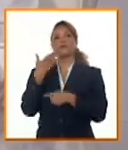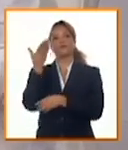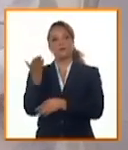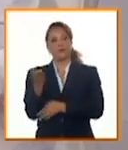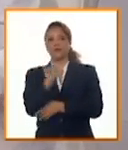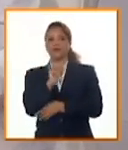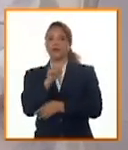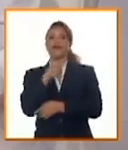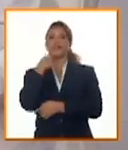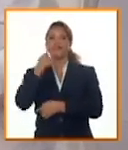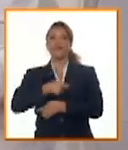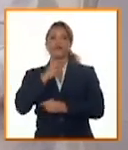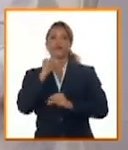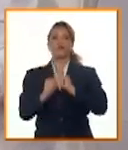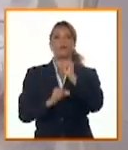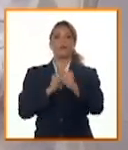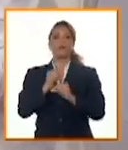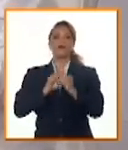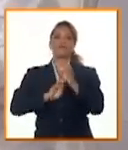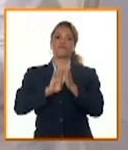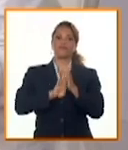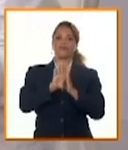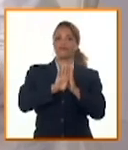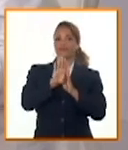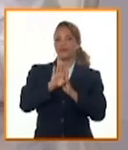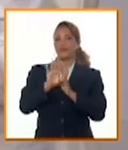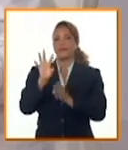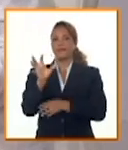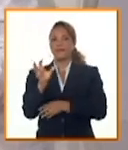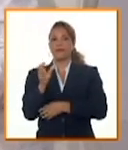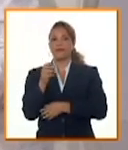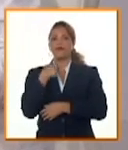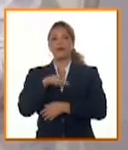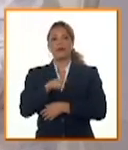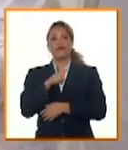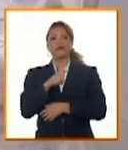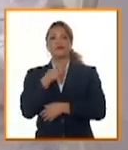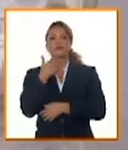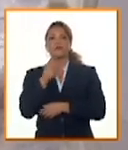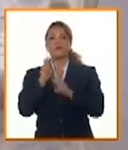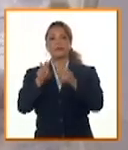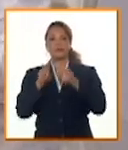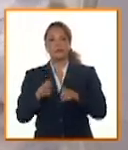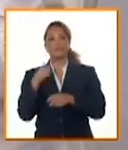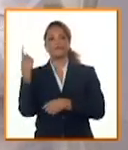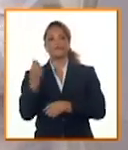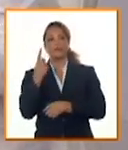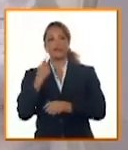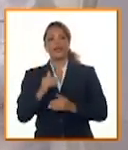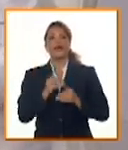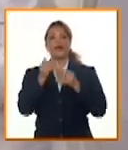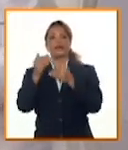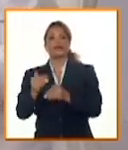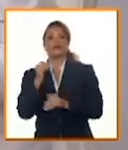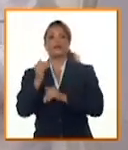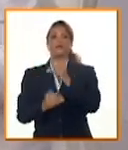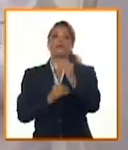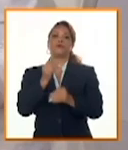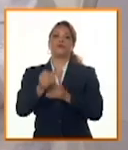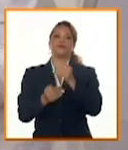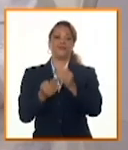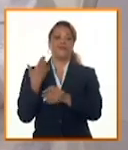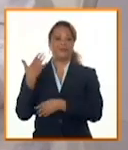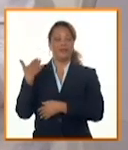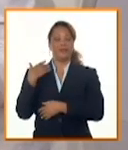avanzar en este sentido lo cual propició precisamente esa demanda de la asamblea nacional adelantar los procesos que veníamos trabajando